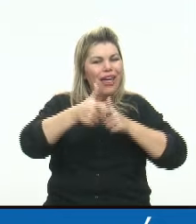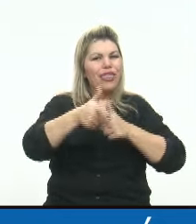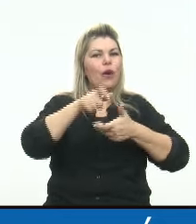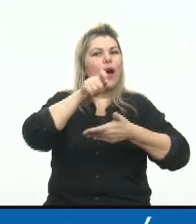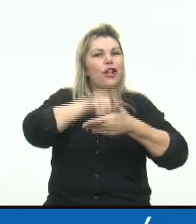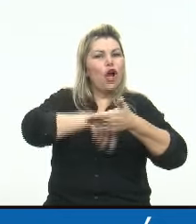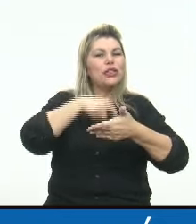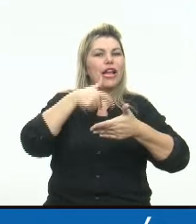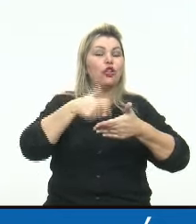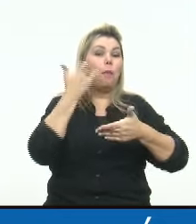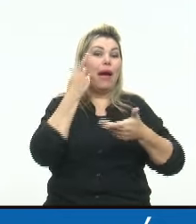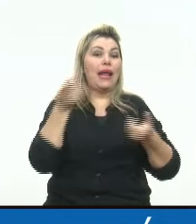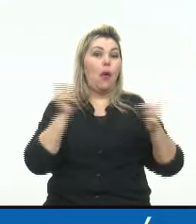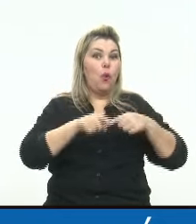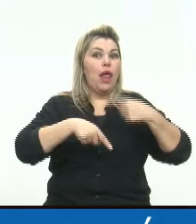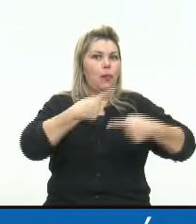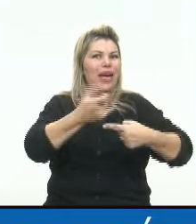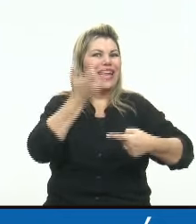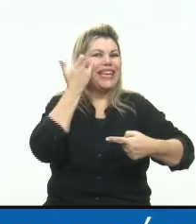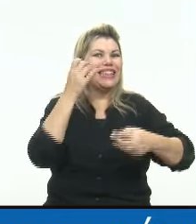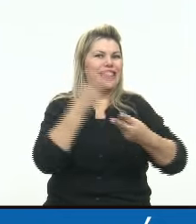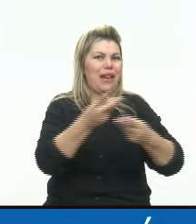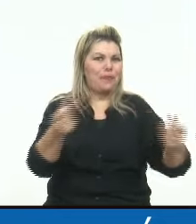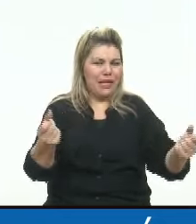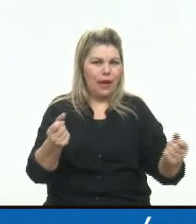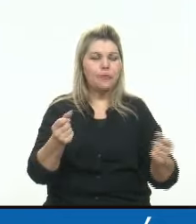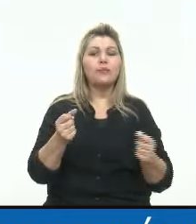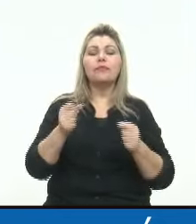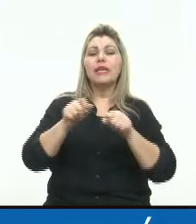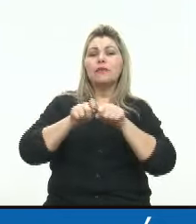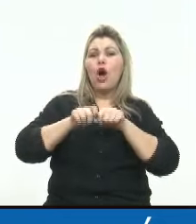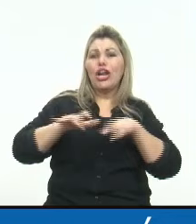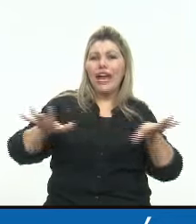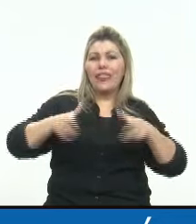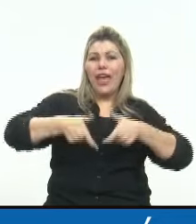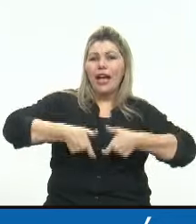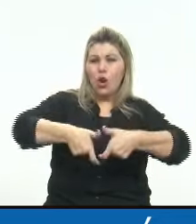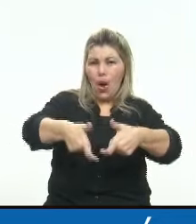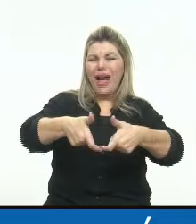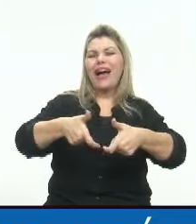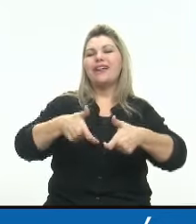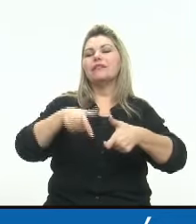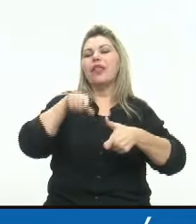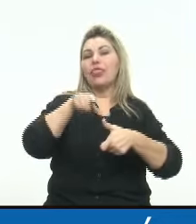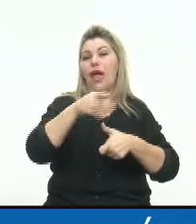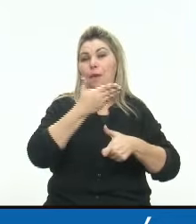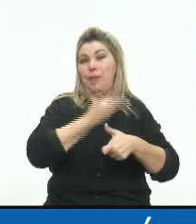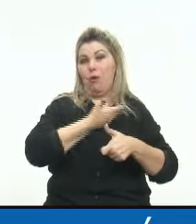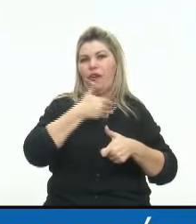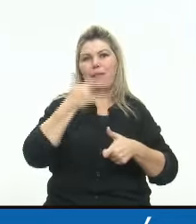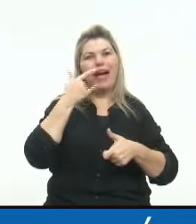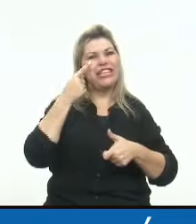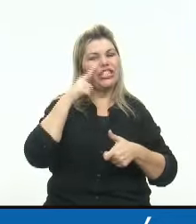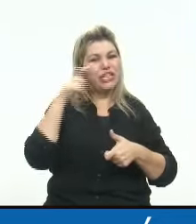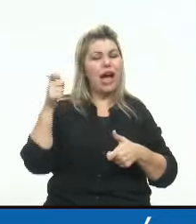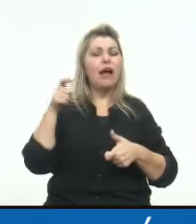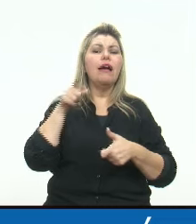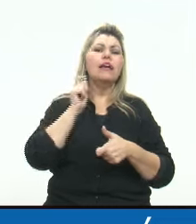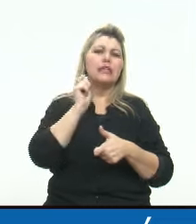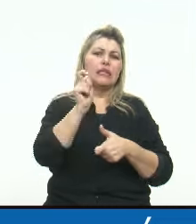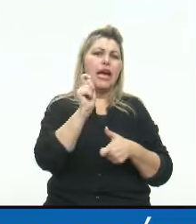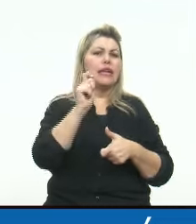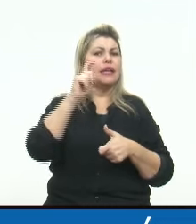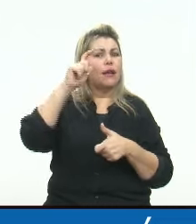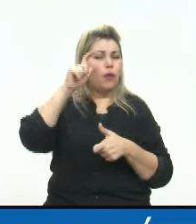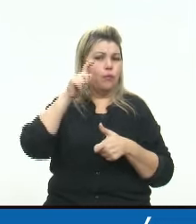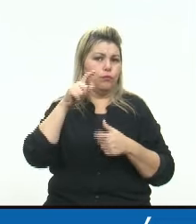finalización. La red de cloacas y planta de tratamiento de Famaillá, también con financiamiento del BID, está contratada